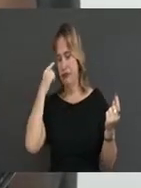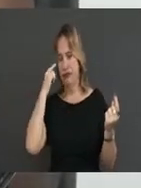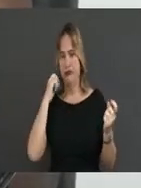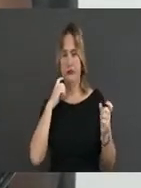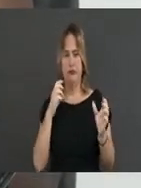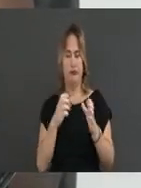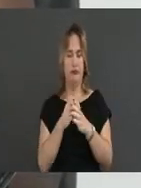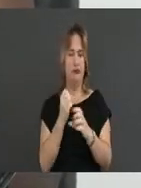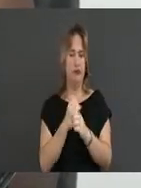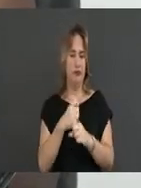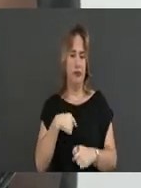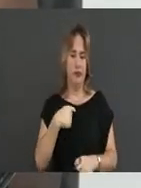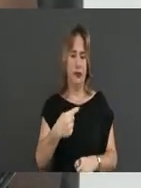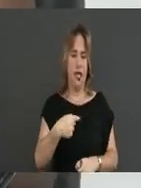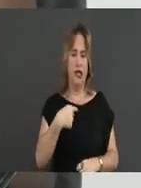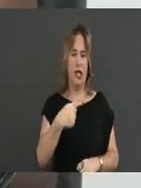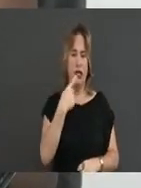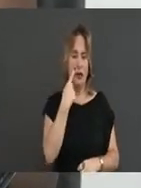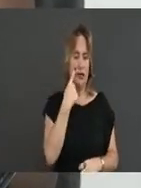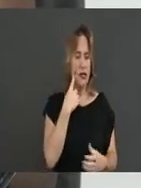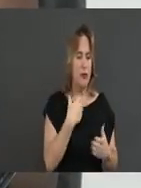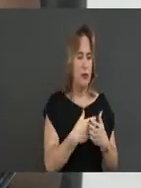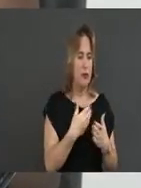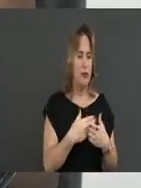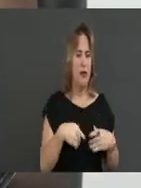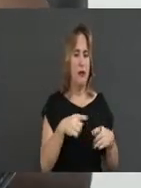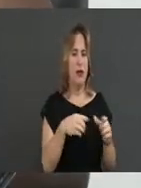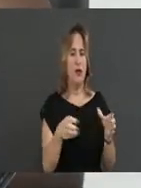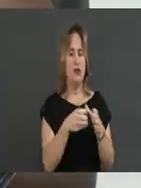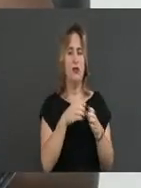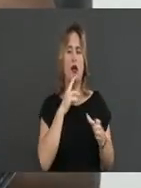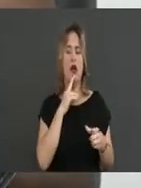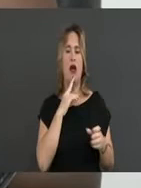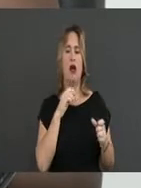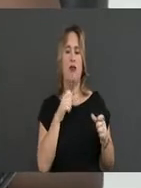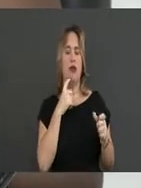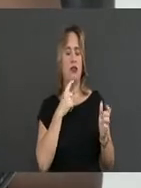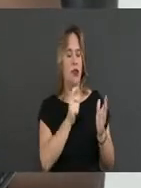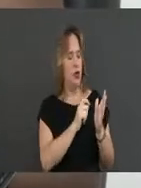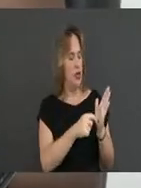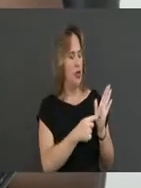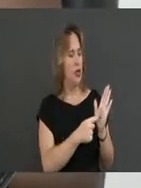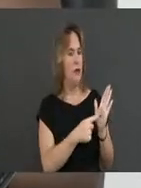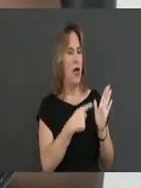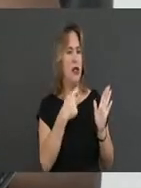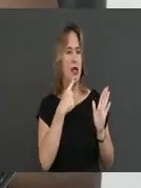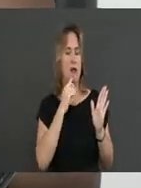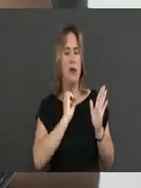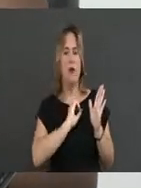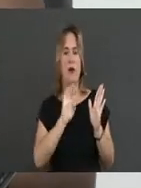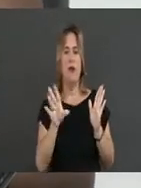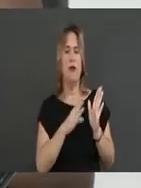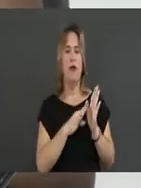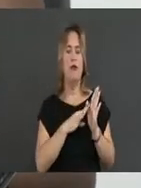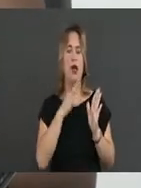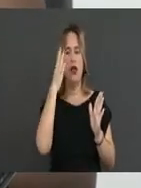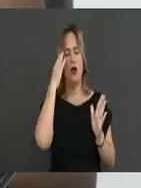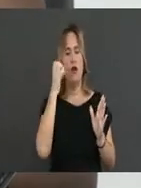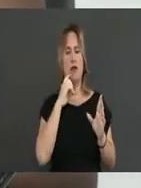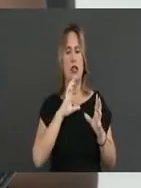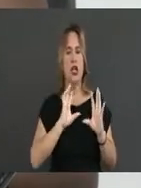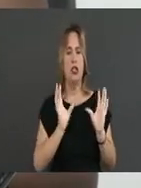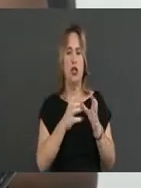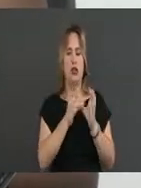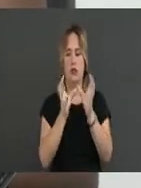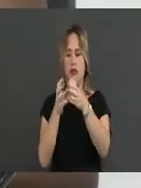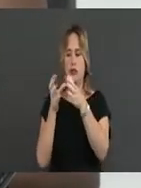Temporal de Trabajo diariamente precisa los sectores hidrométricos. Yo escribí aquí, tenemos que publicar en el portal del gobierno los sectores